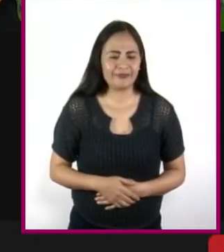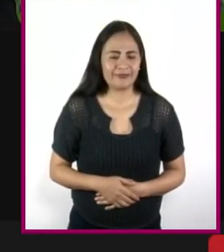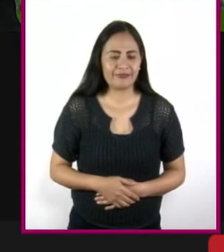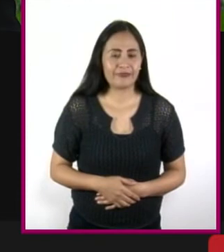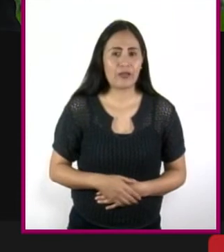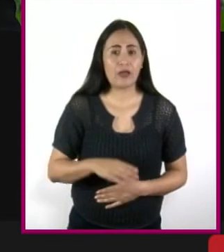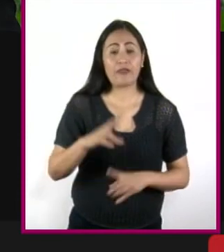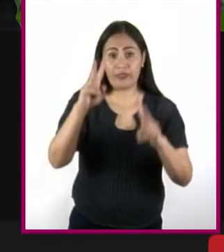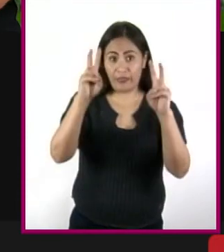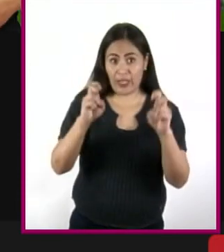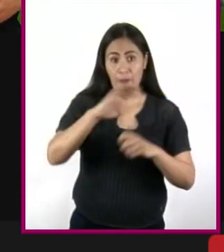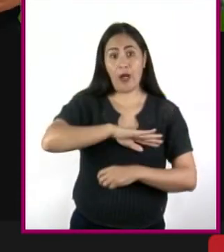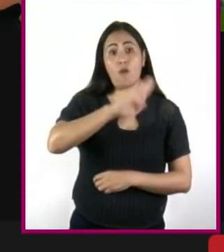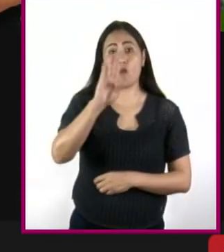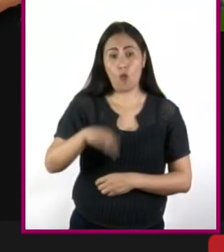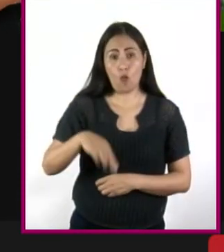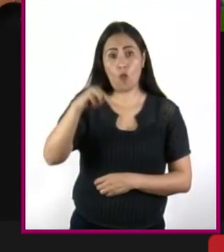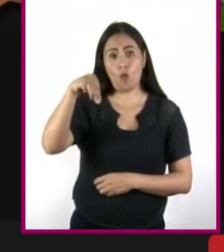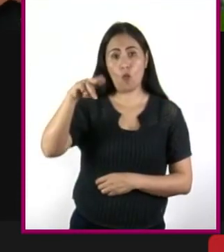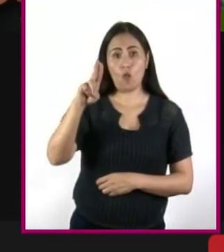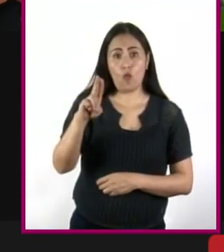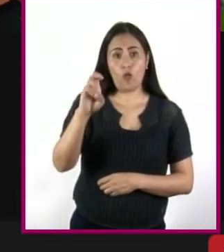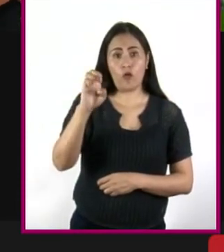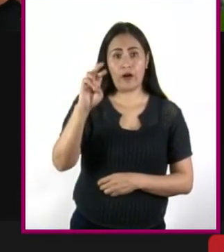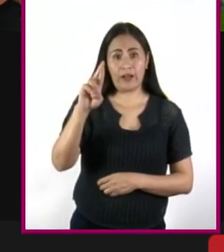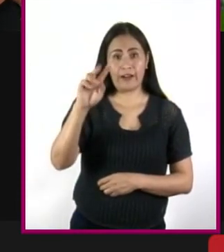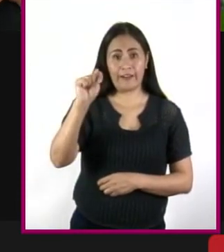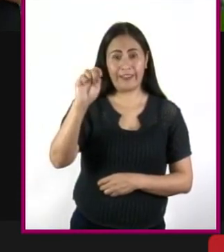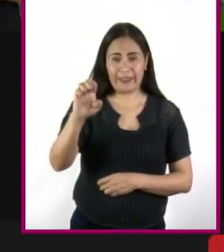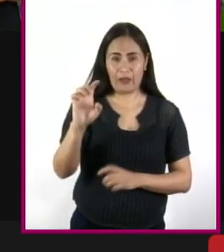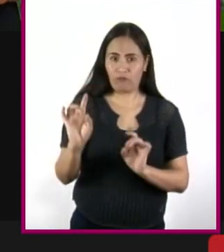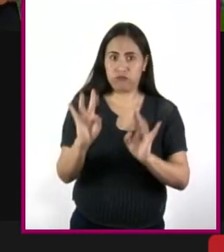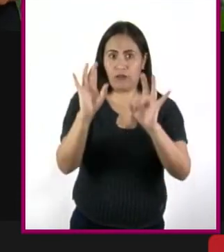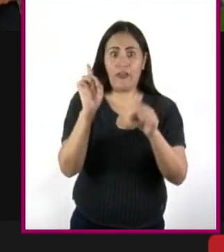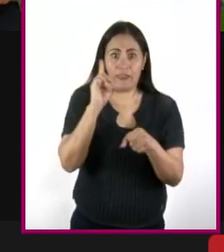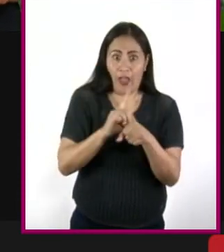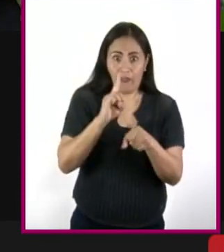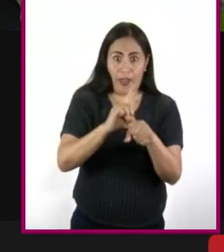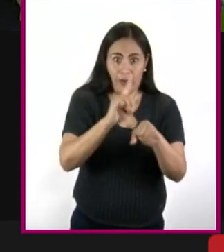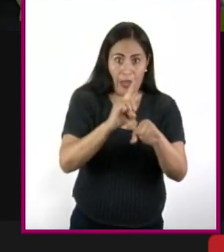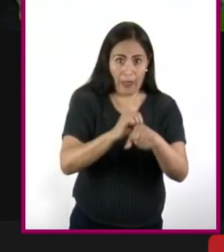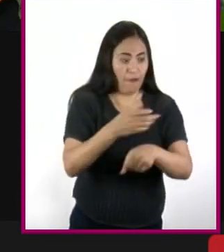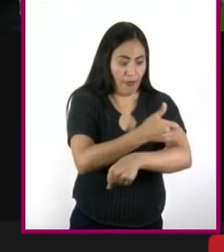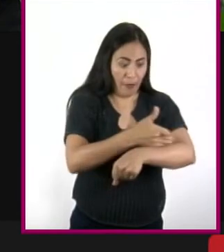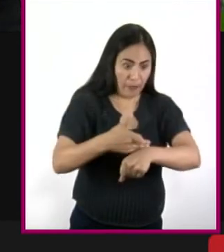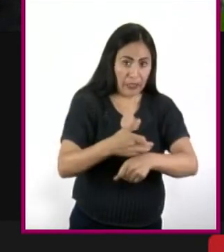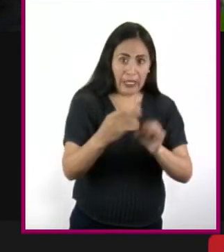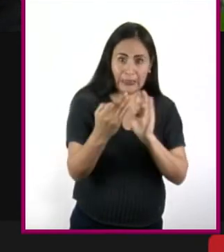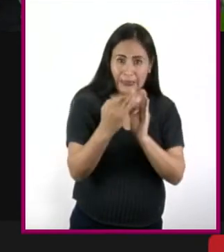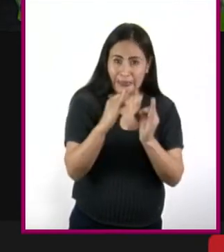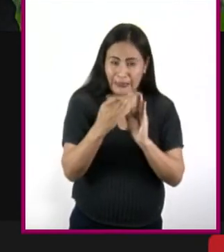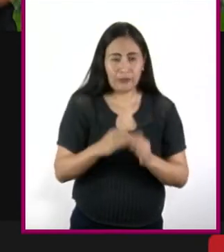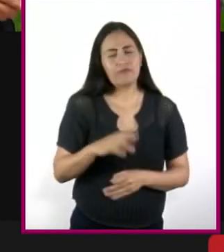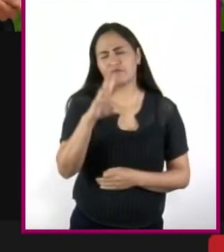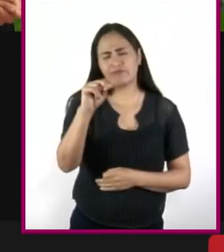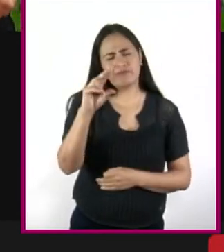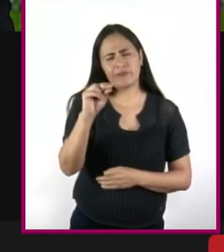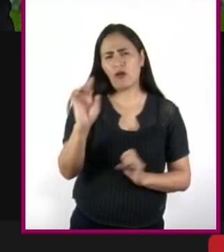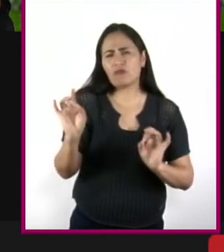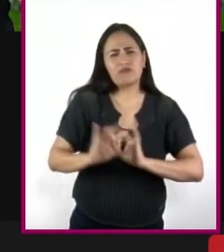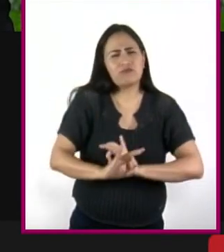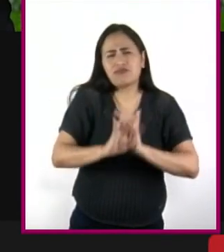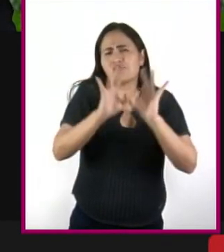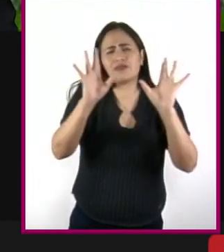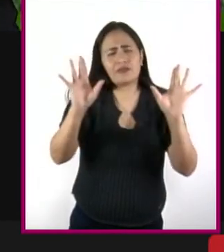La muerte es un fenómeno que, pese a que no ocurre todos los días en nuestras respectivas vidas, sí es algo cercano a que en cualquier